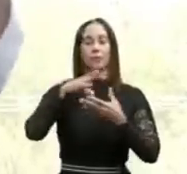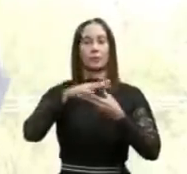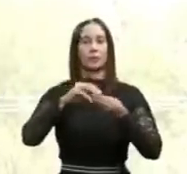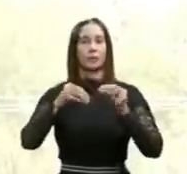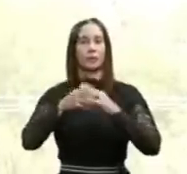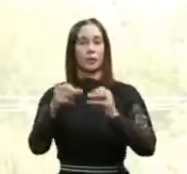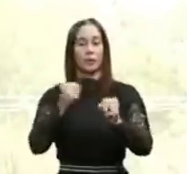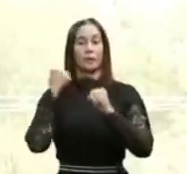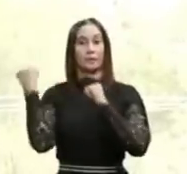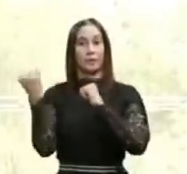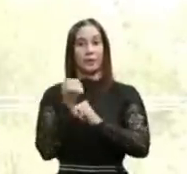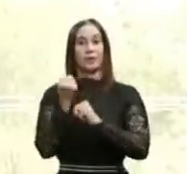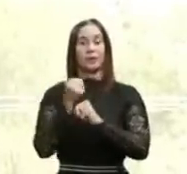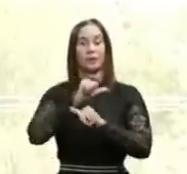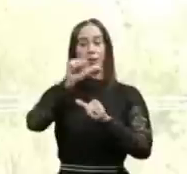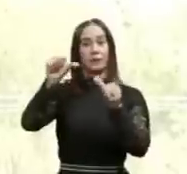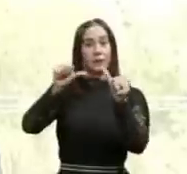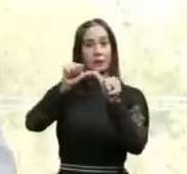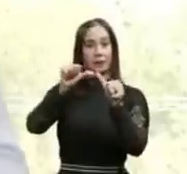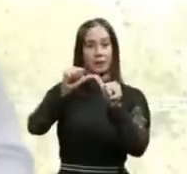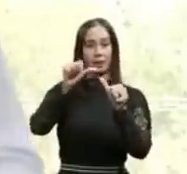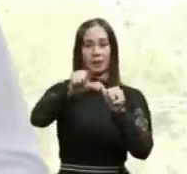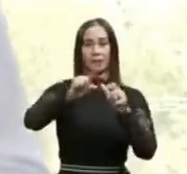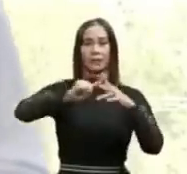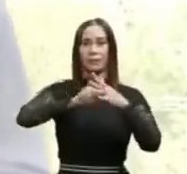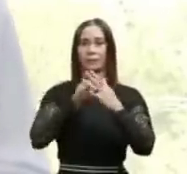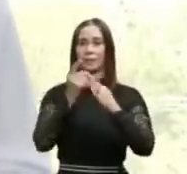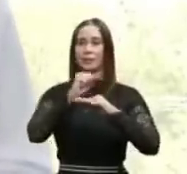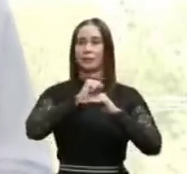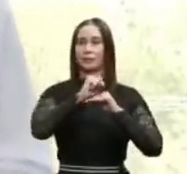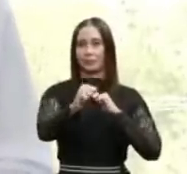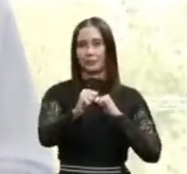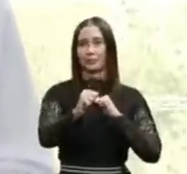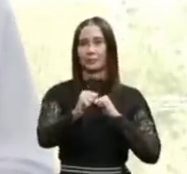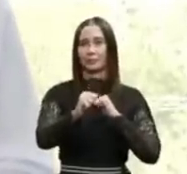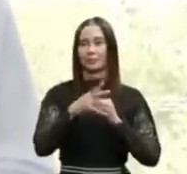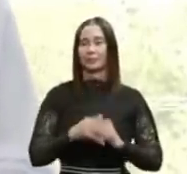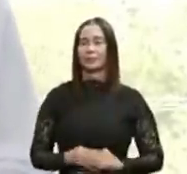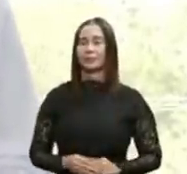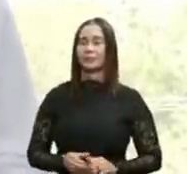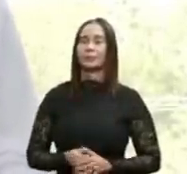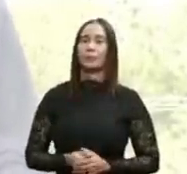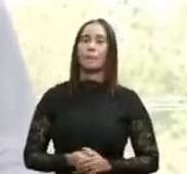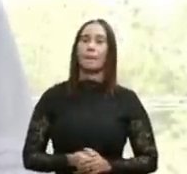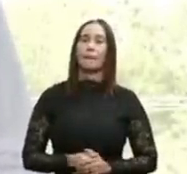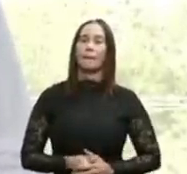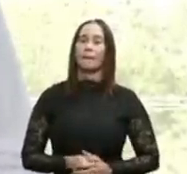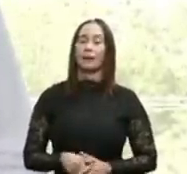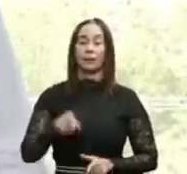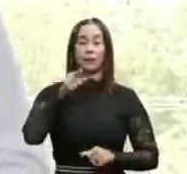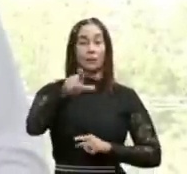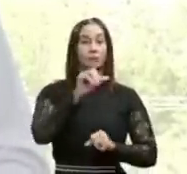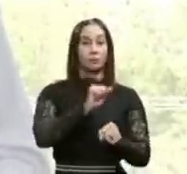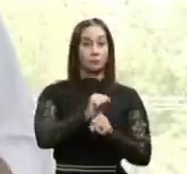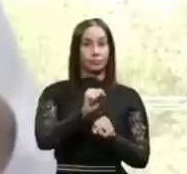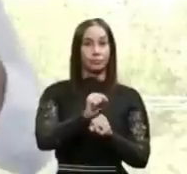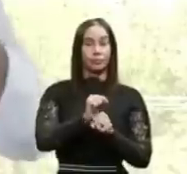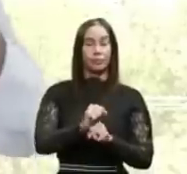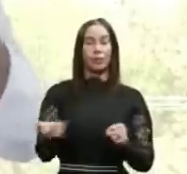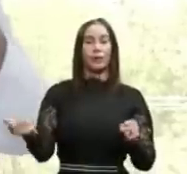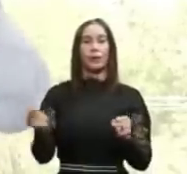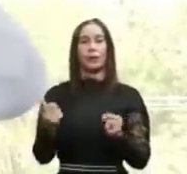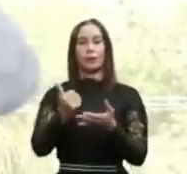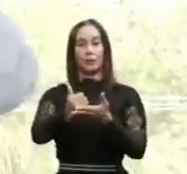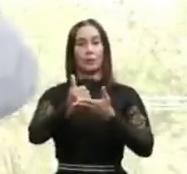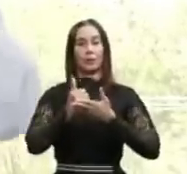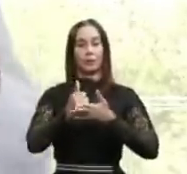valiente ciudad de Azua y Compostela, primada del sur. esta obra que va a